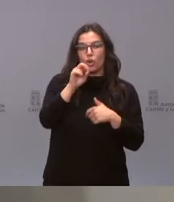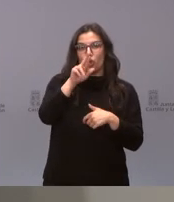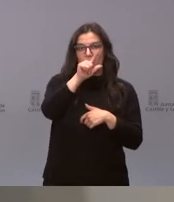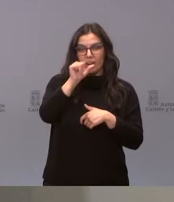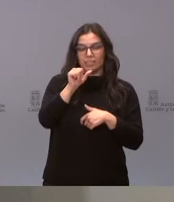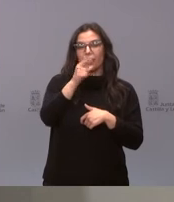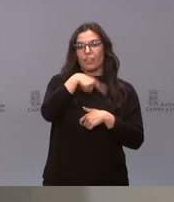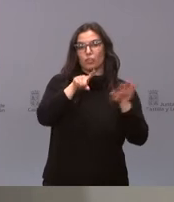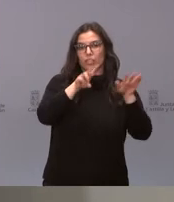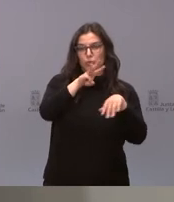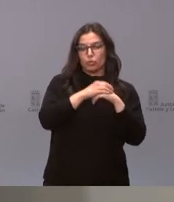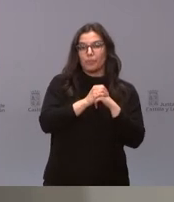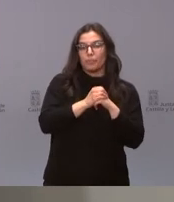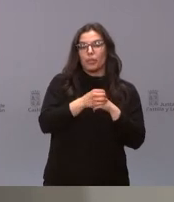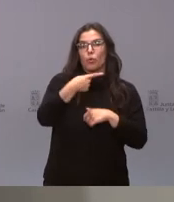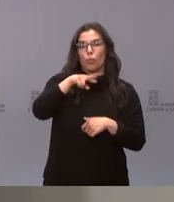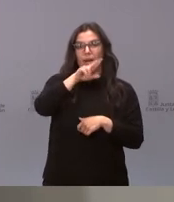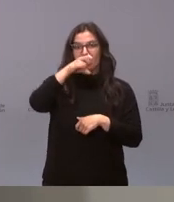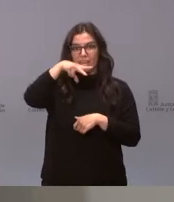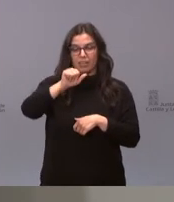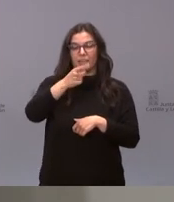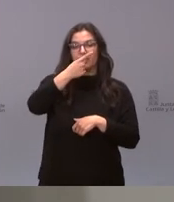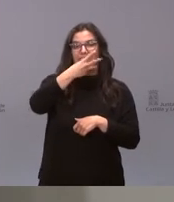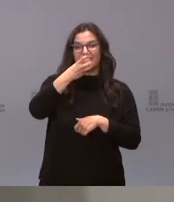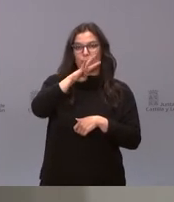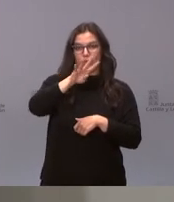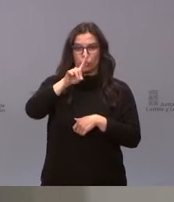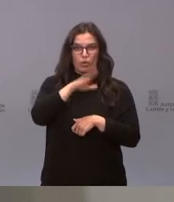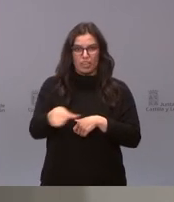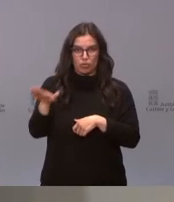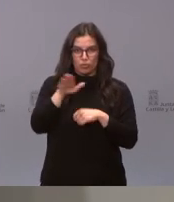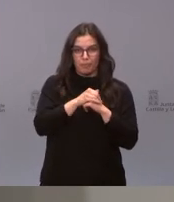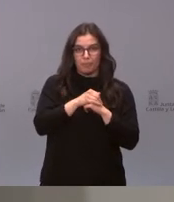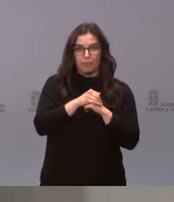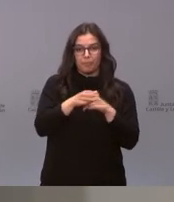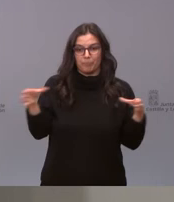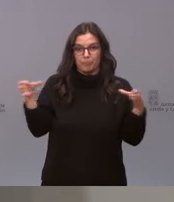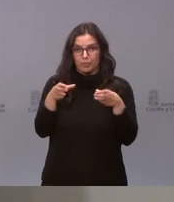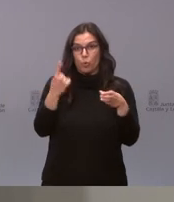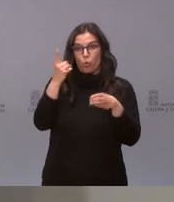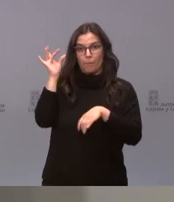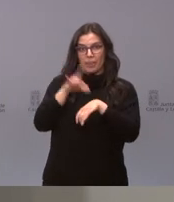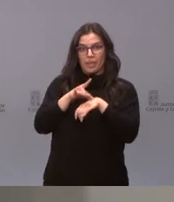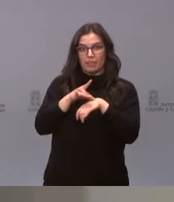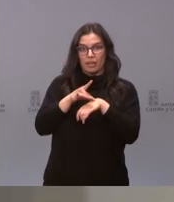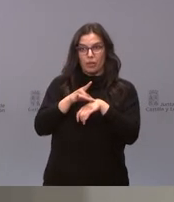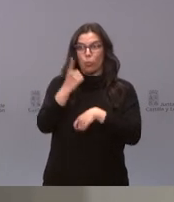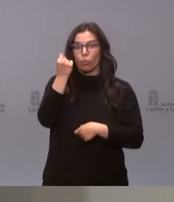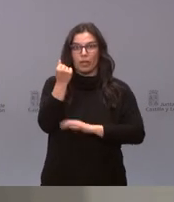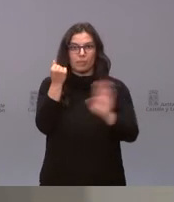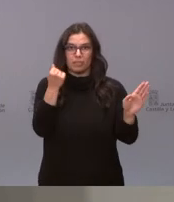168 tarjetas igualen ya con 341 tarjetas no podemos tener un pediatra un solo día es